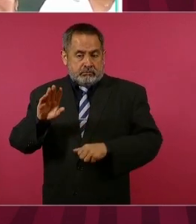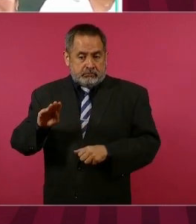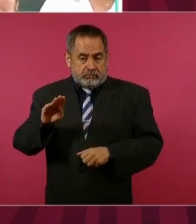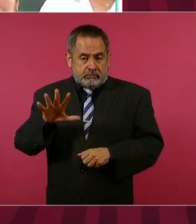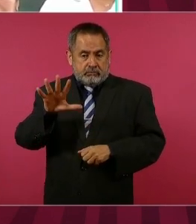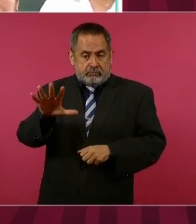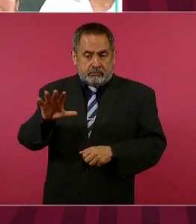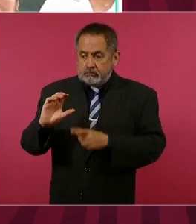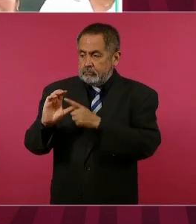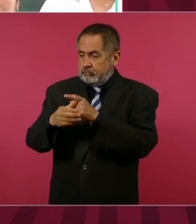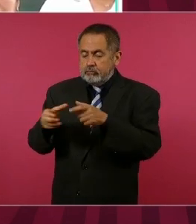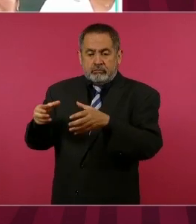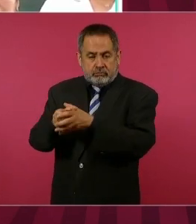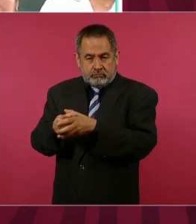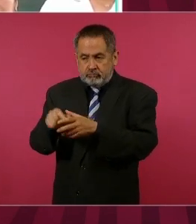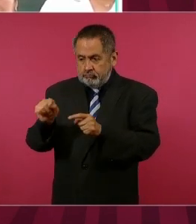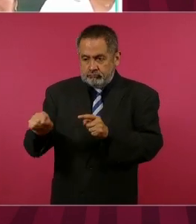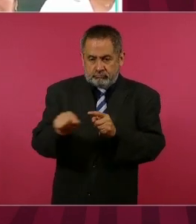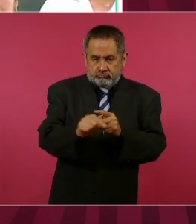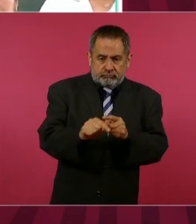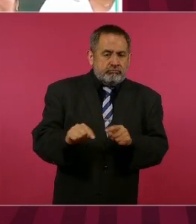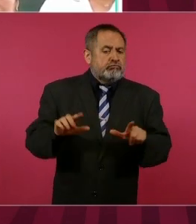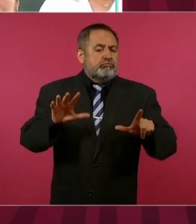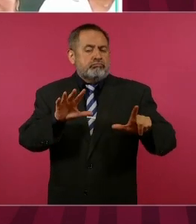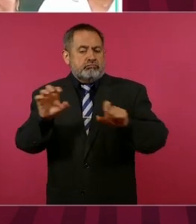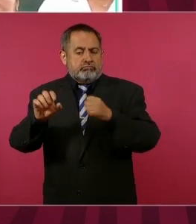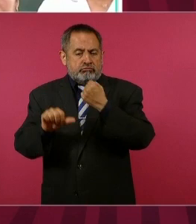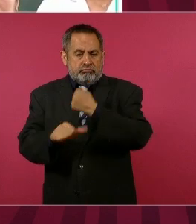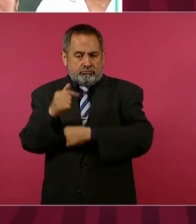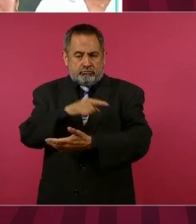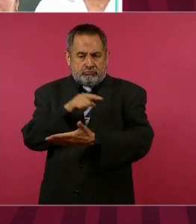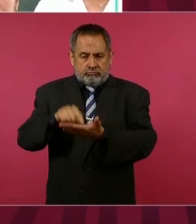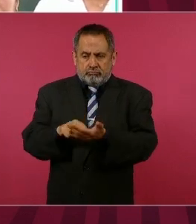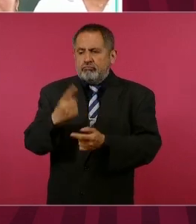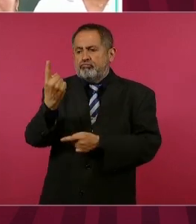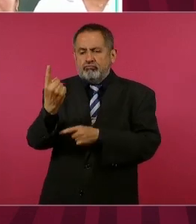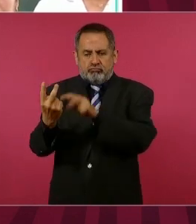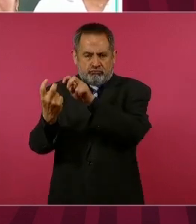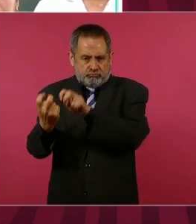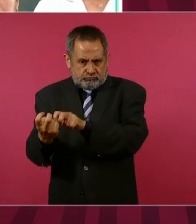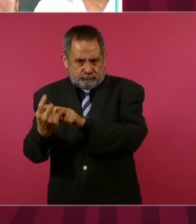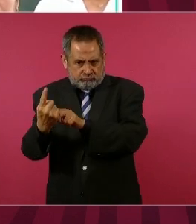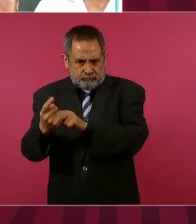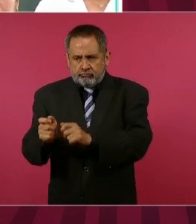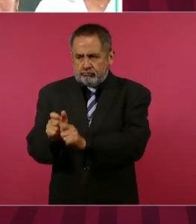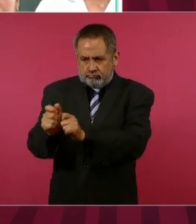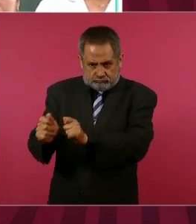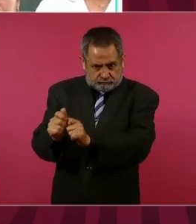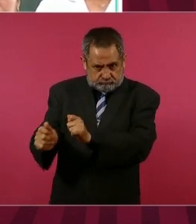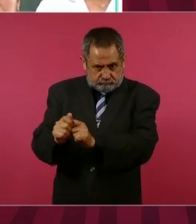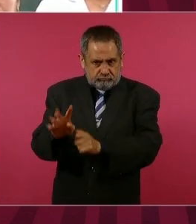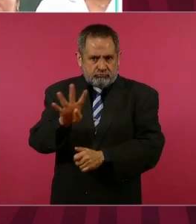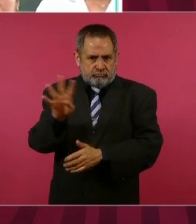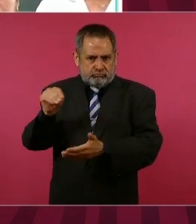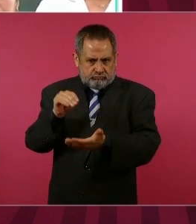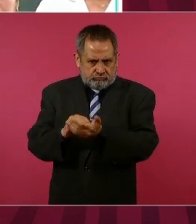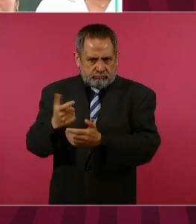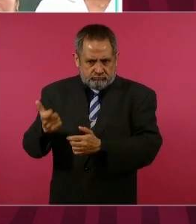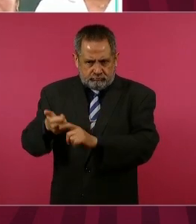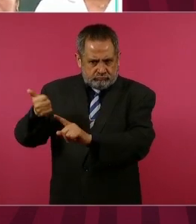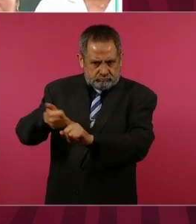895 comités, 711 centros de salud de un consultorio que reciben 400 mil